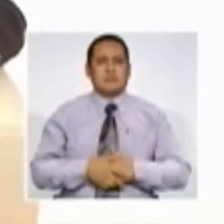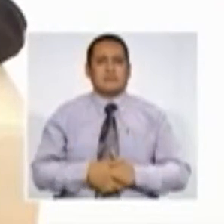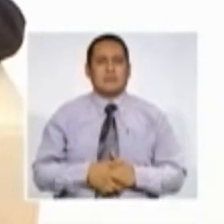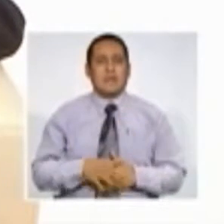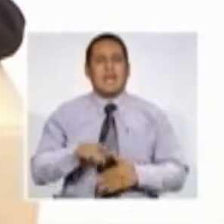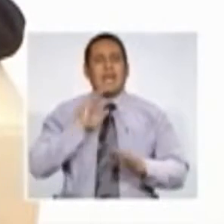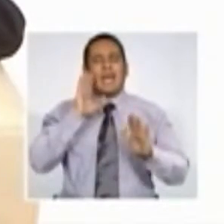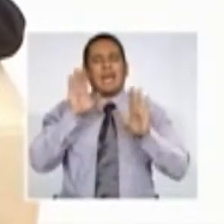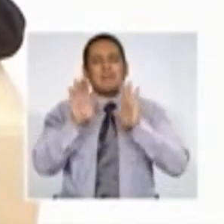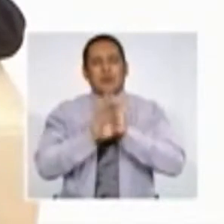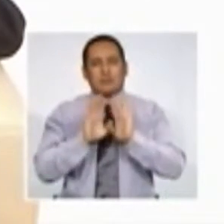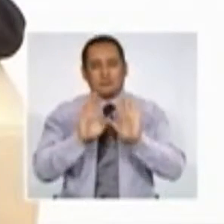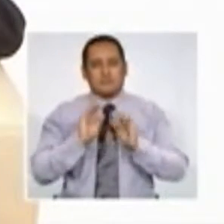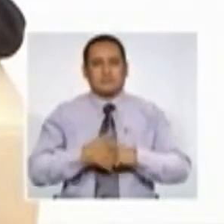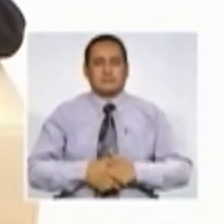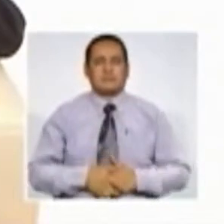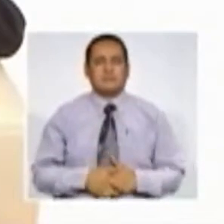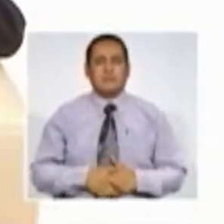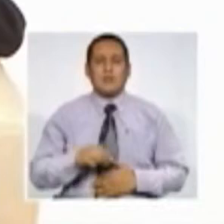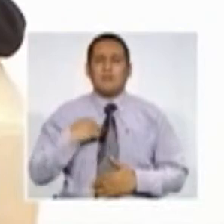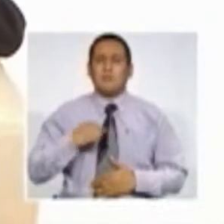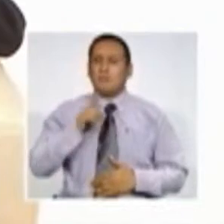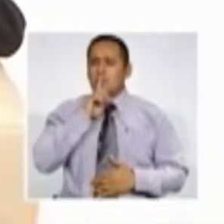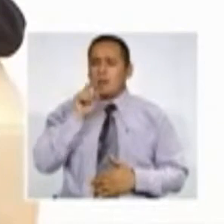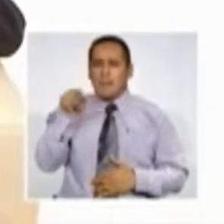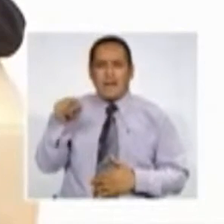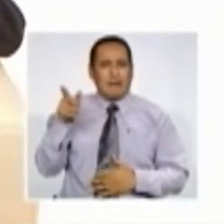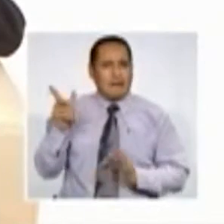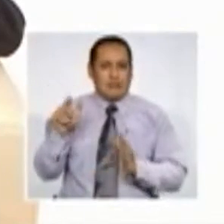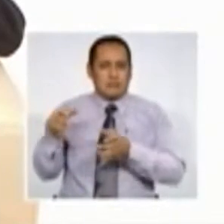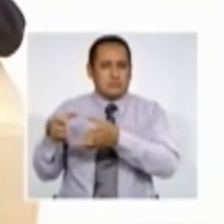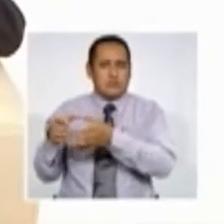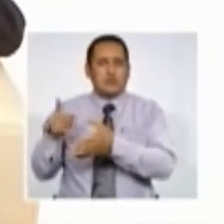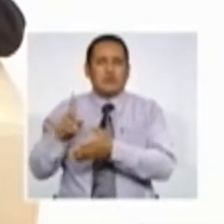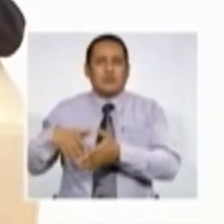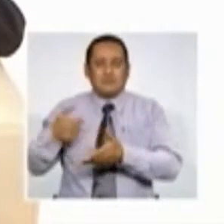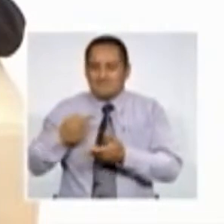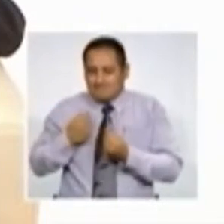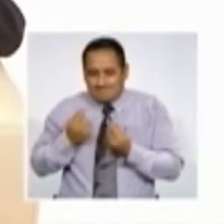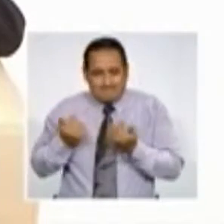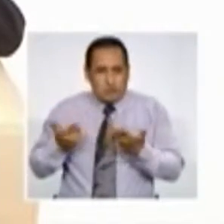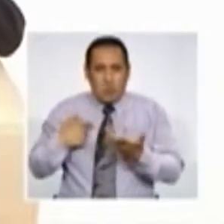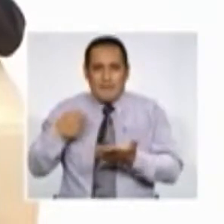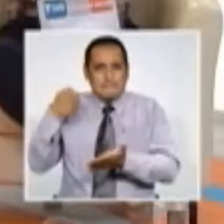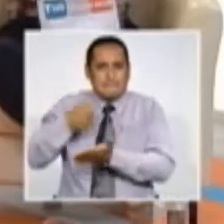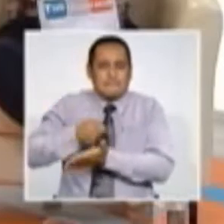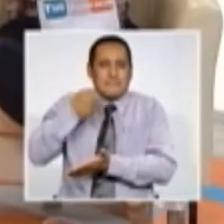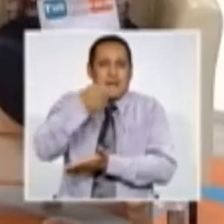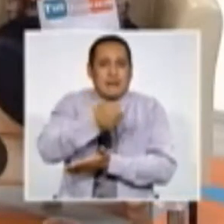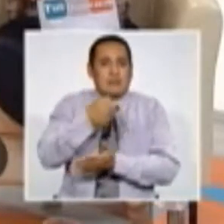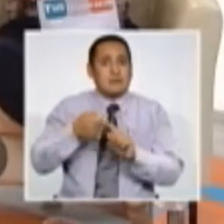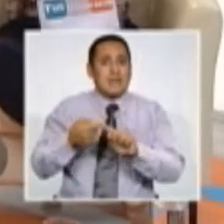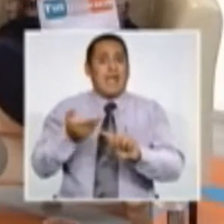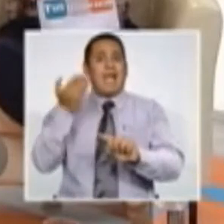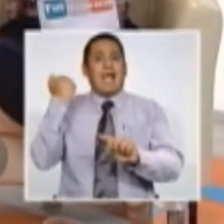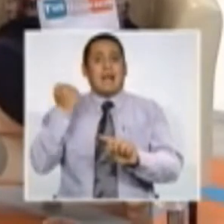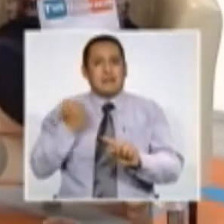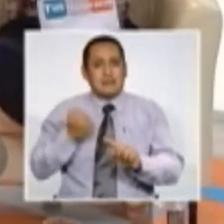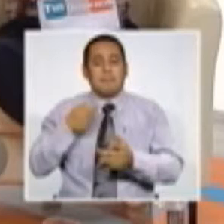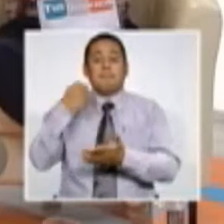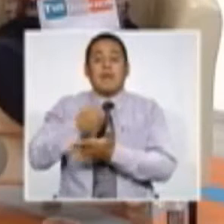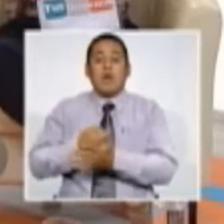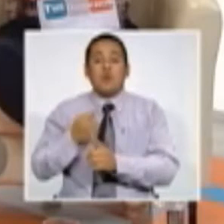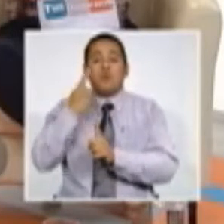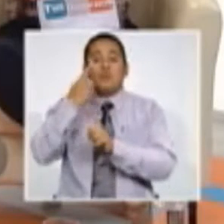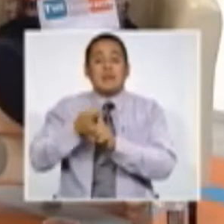porque supongamos de que un padre no pudo pagar la pensión y adicionalmente a esto se cobraban